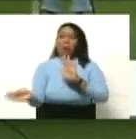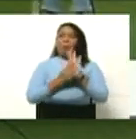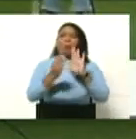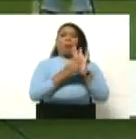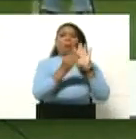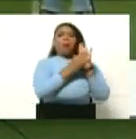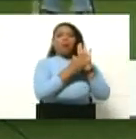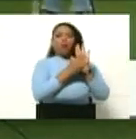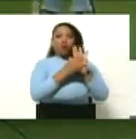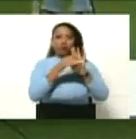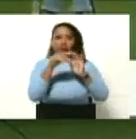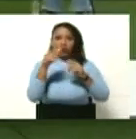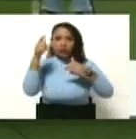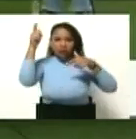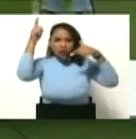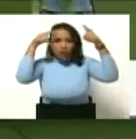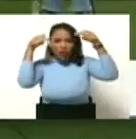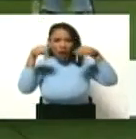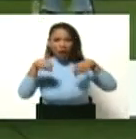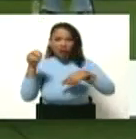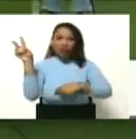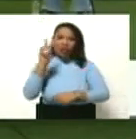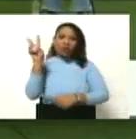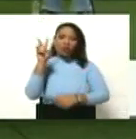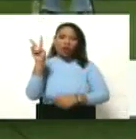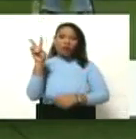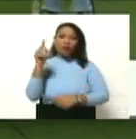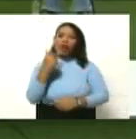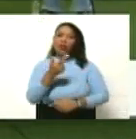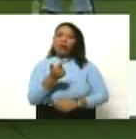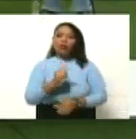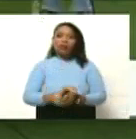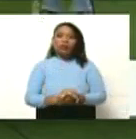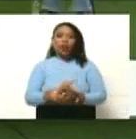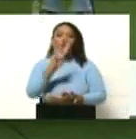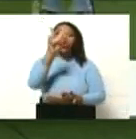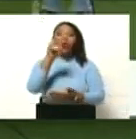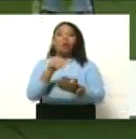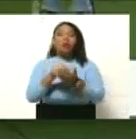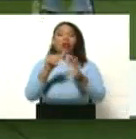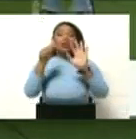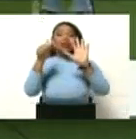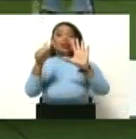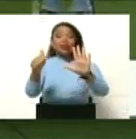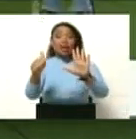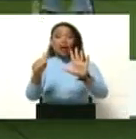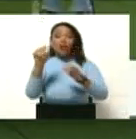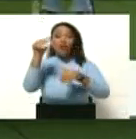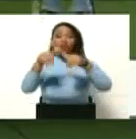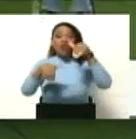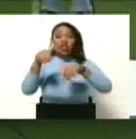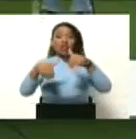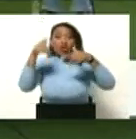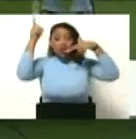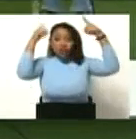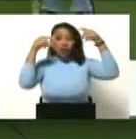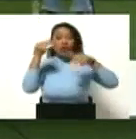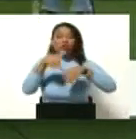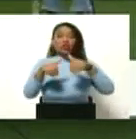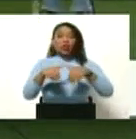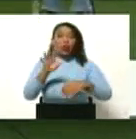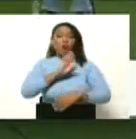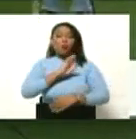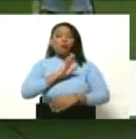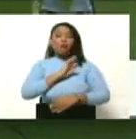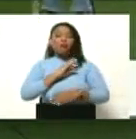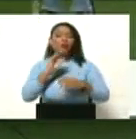Y Hugo Chávez aquí en Venezuela dijo que en el 2006 el que vote por Hugo Chávez estará votando por el